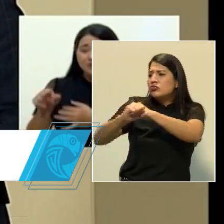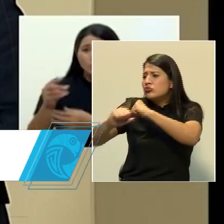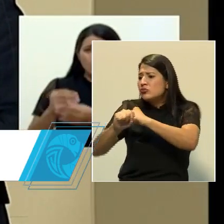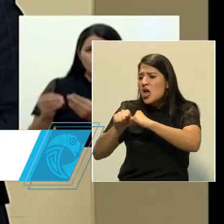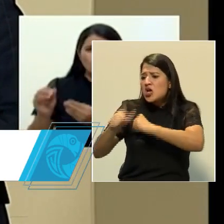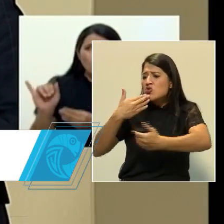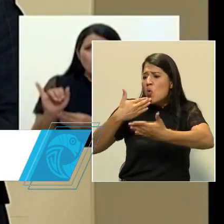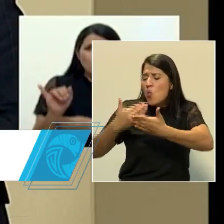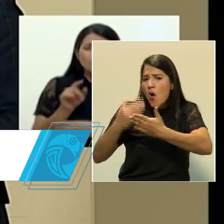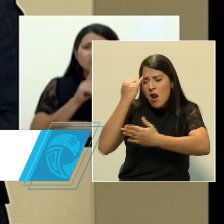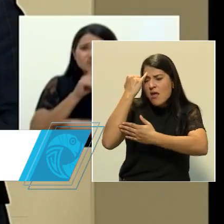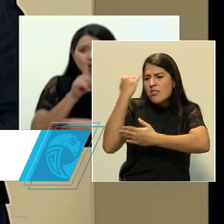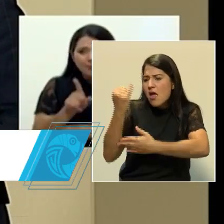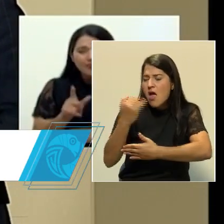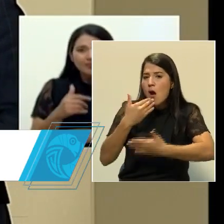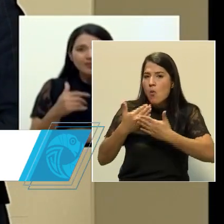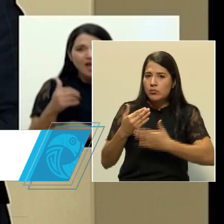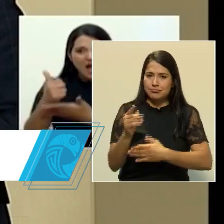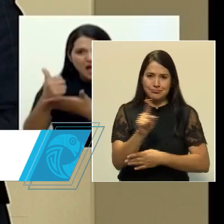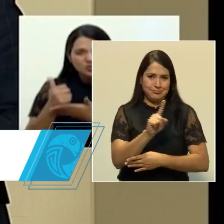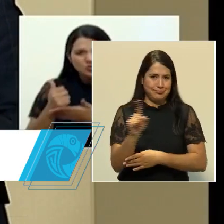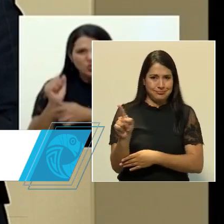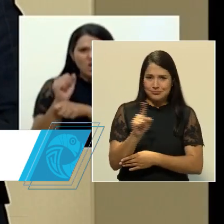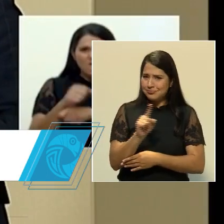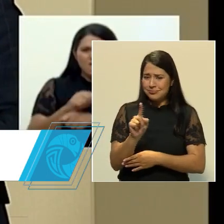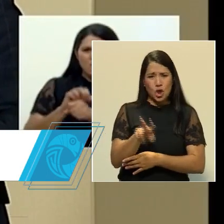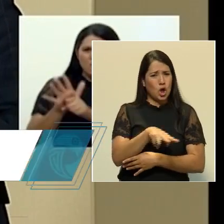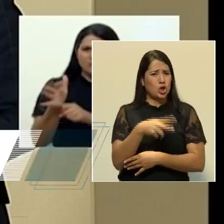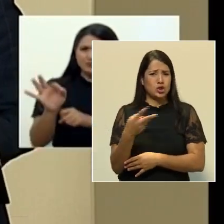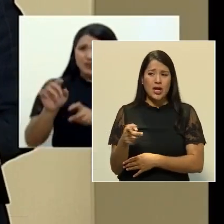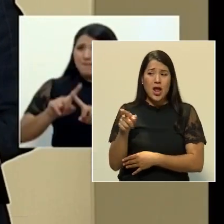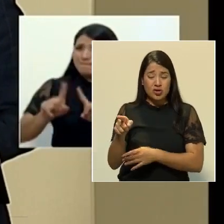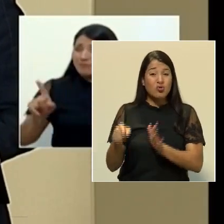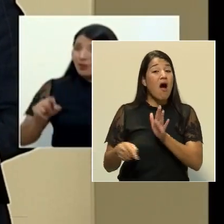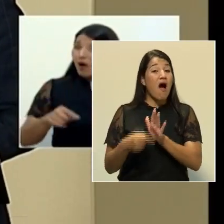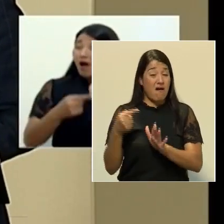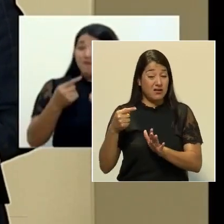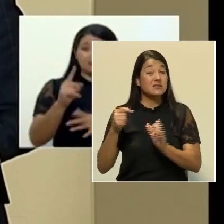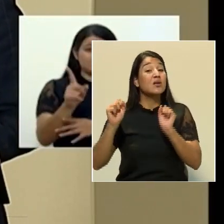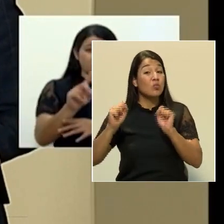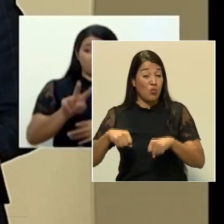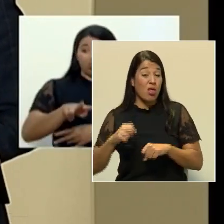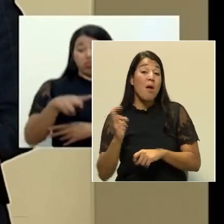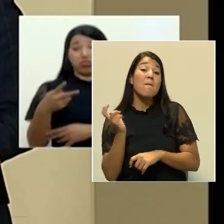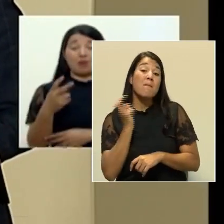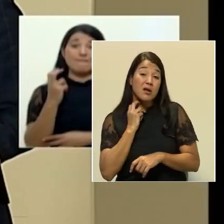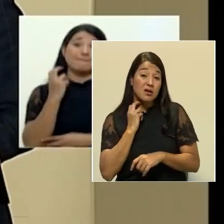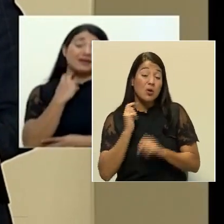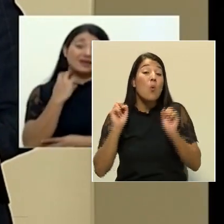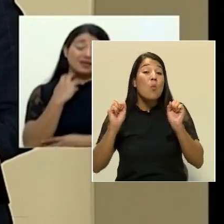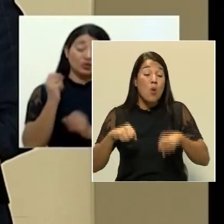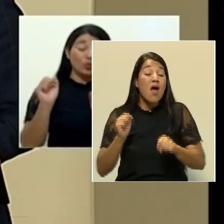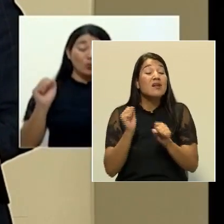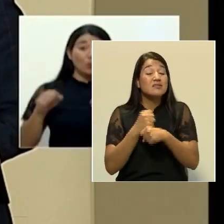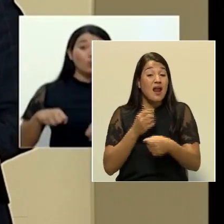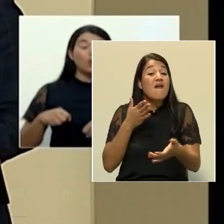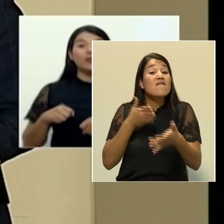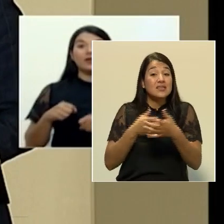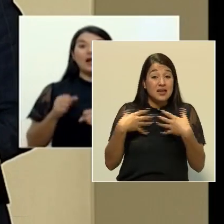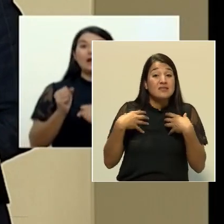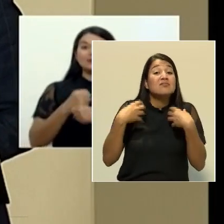fueran efectivos y más bien se convierten en venenos algunos de ellos. Pueden más bien provocar toxicidad, pueden